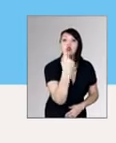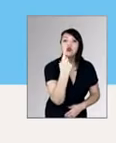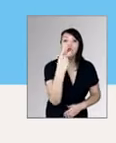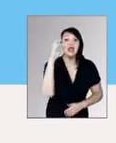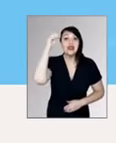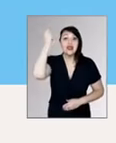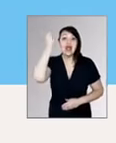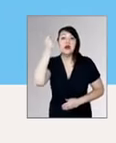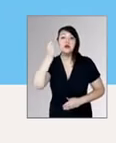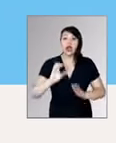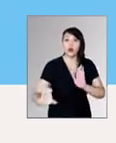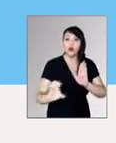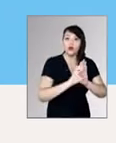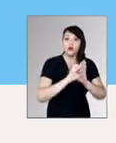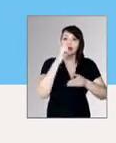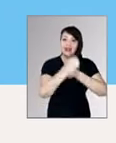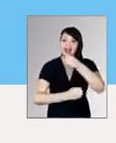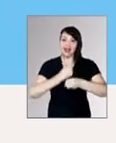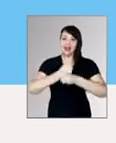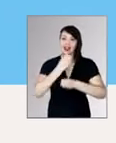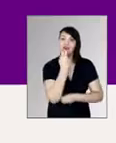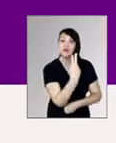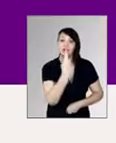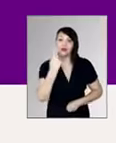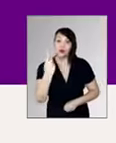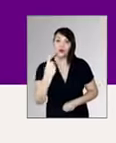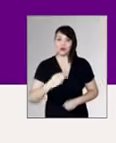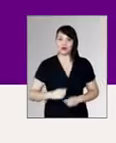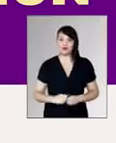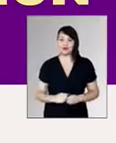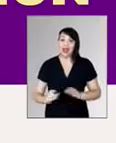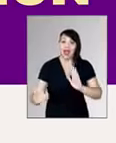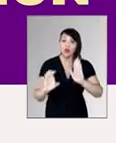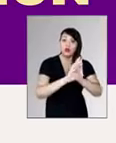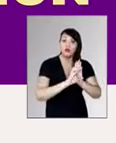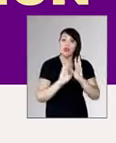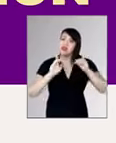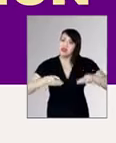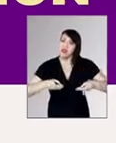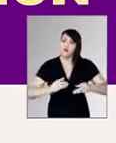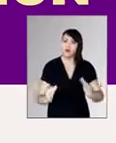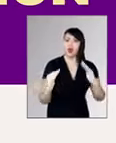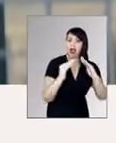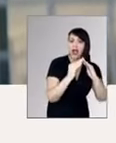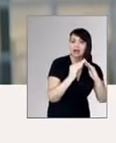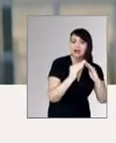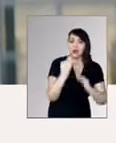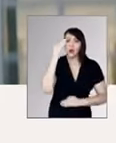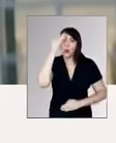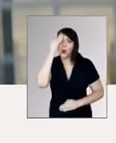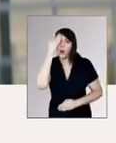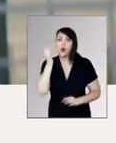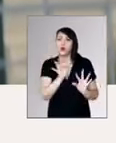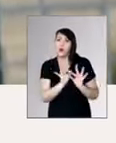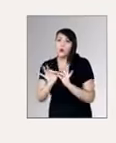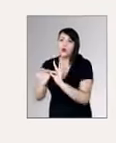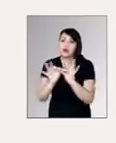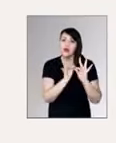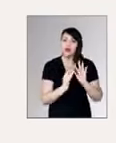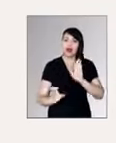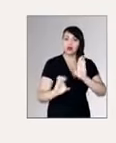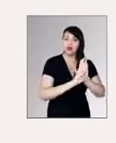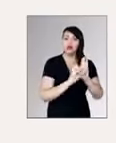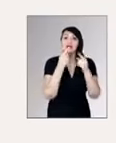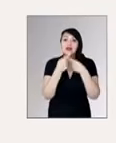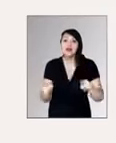21 ideas para una constitución del siglo XXI. La constitución debe ser una casa común. La constitución de unirnos.